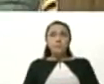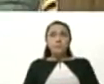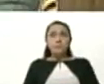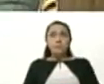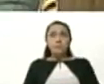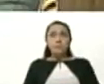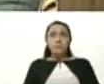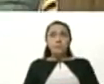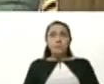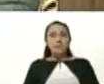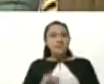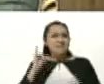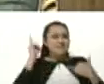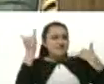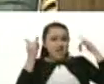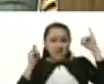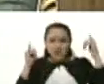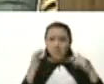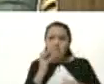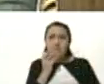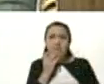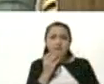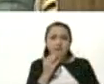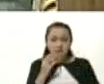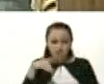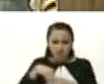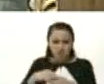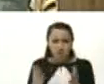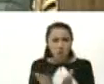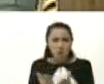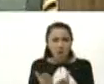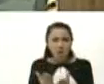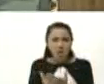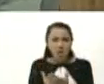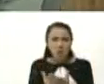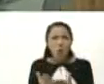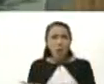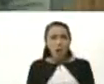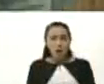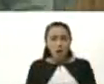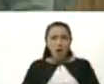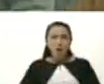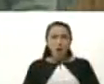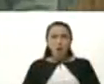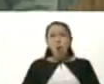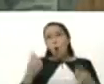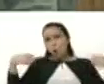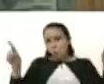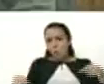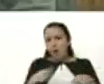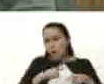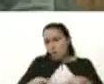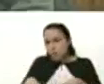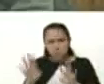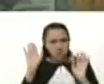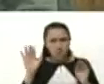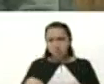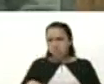Tú no puedes celebrar en la escuela un cumpleaños o lo que sea